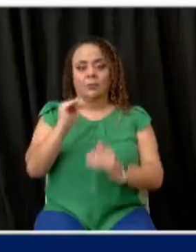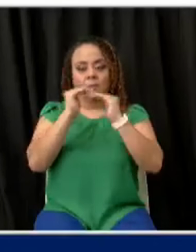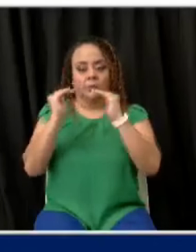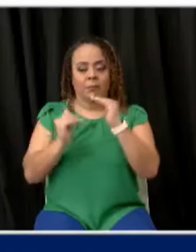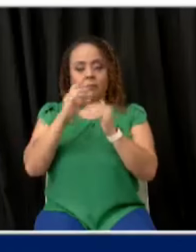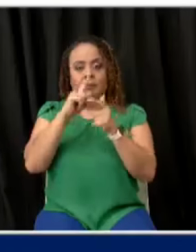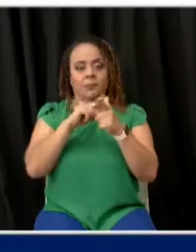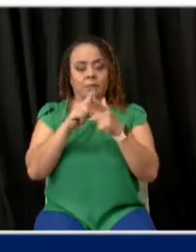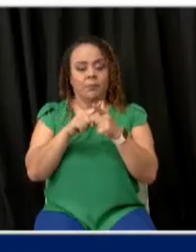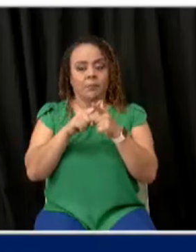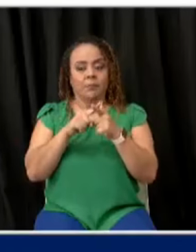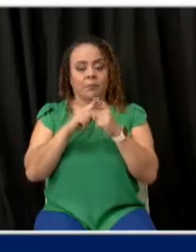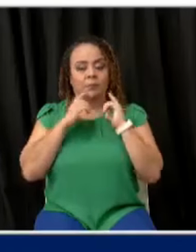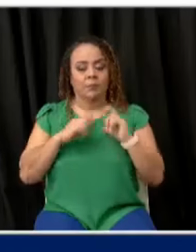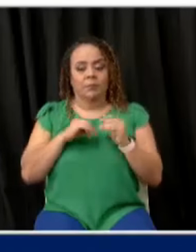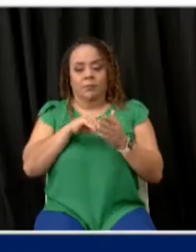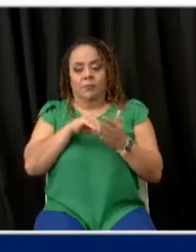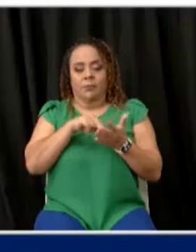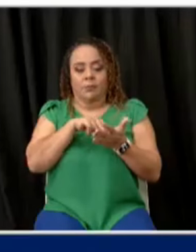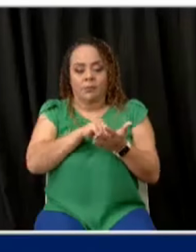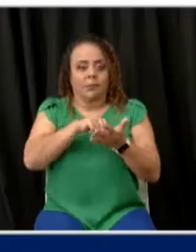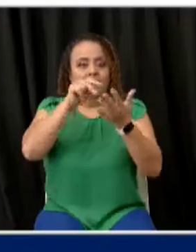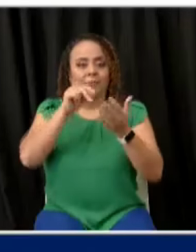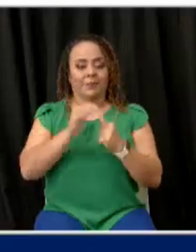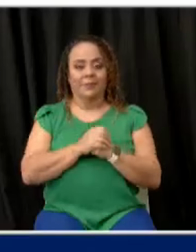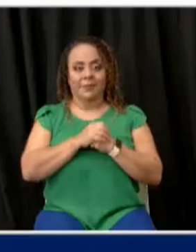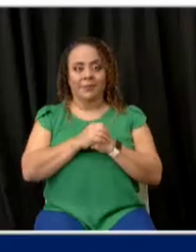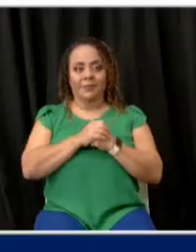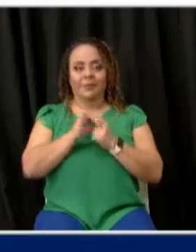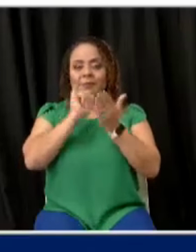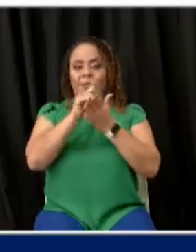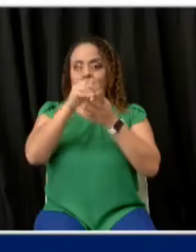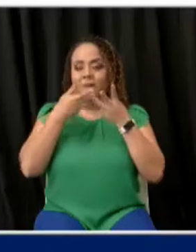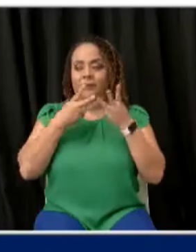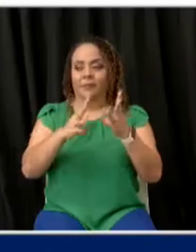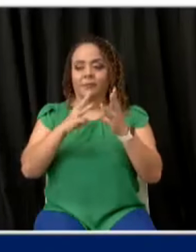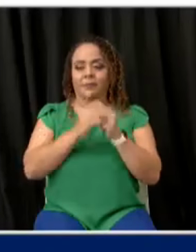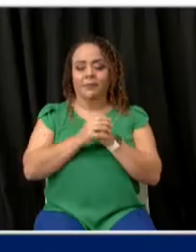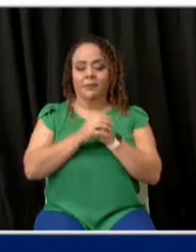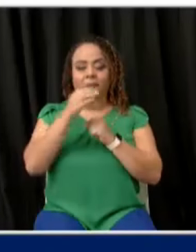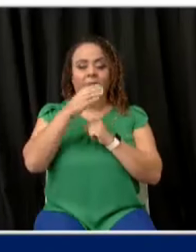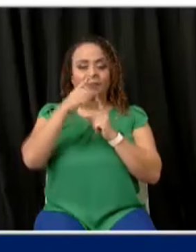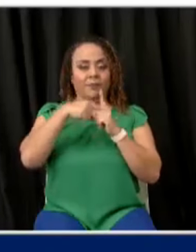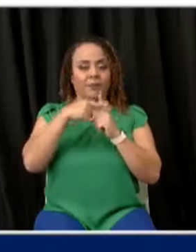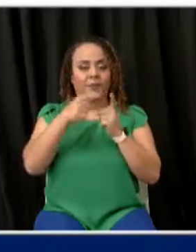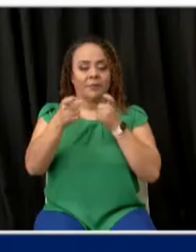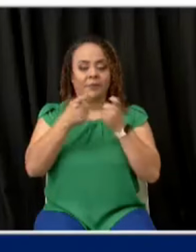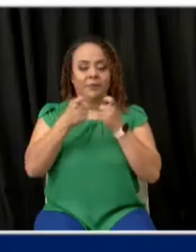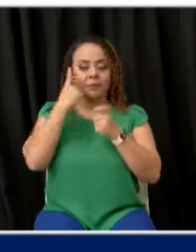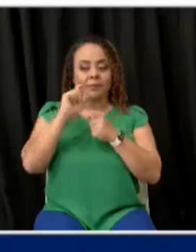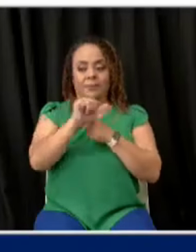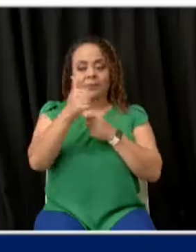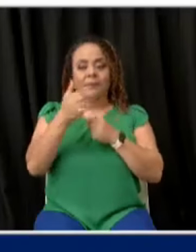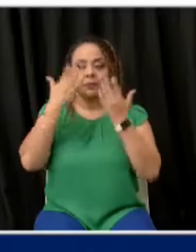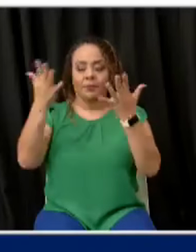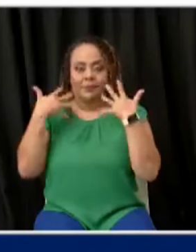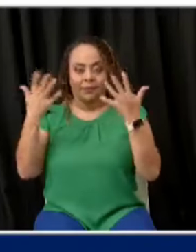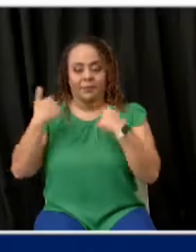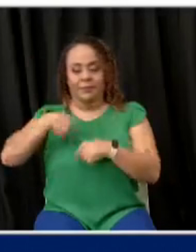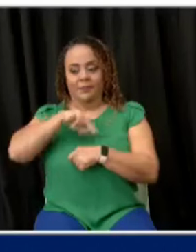el cuerpo hace un tiritón y sube el grado, ahí está. Es un mecanismo termorregulador. Pero para el otro lado, para el calor, que es de lo que